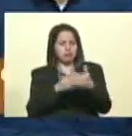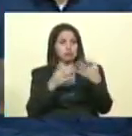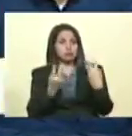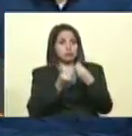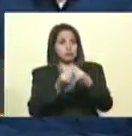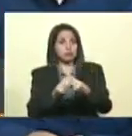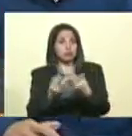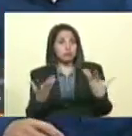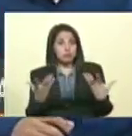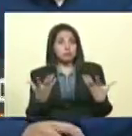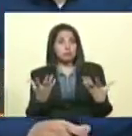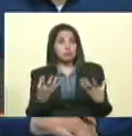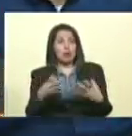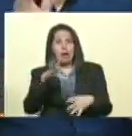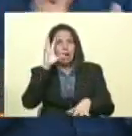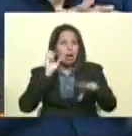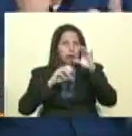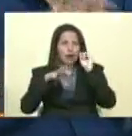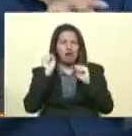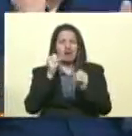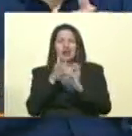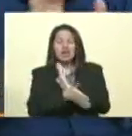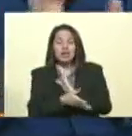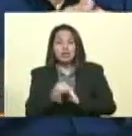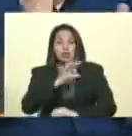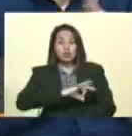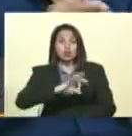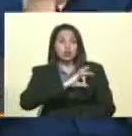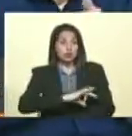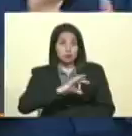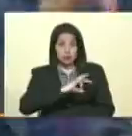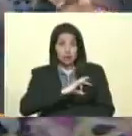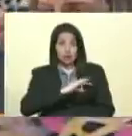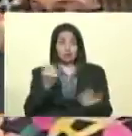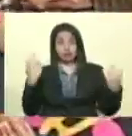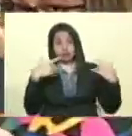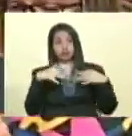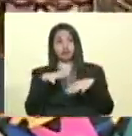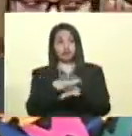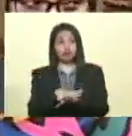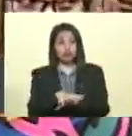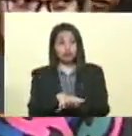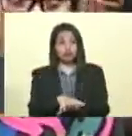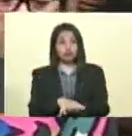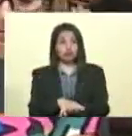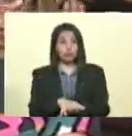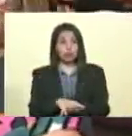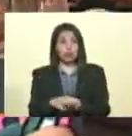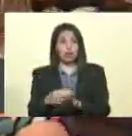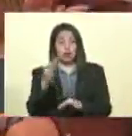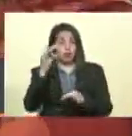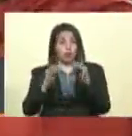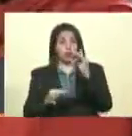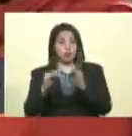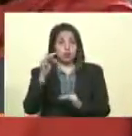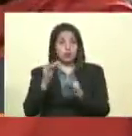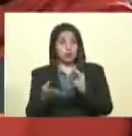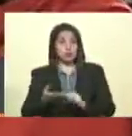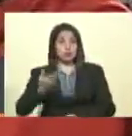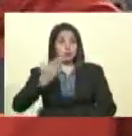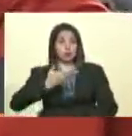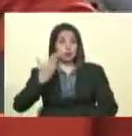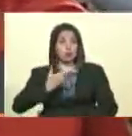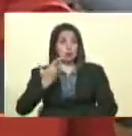han entendido el carácter social, el carácter integrador, el carácter de justicia a esta contratación, se